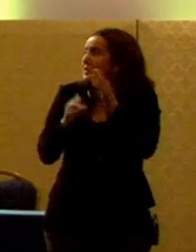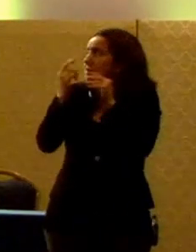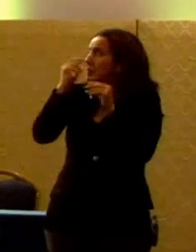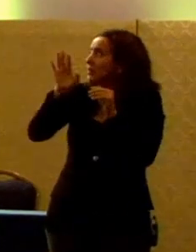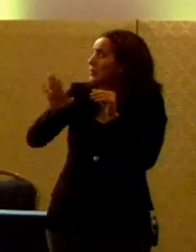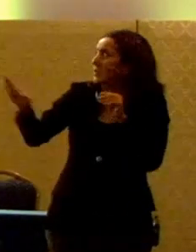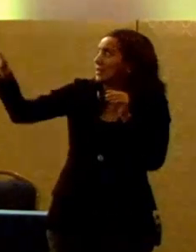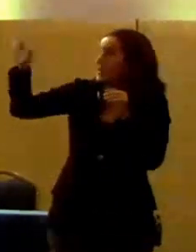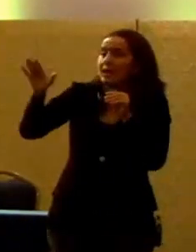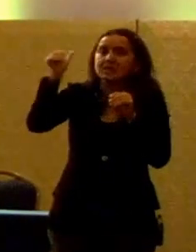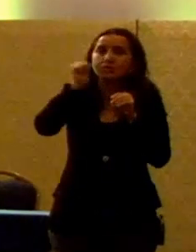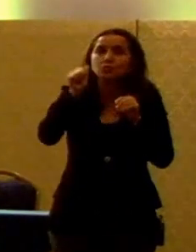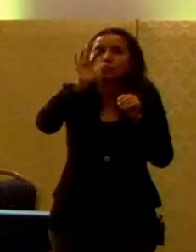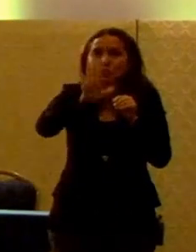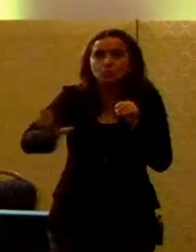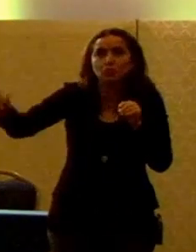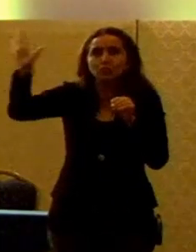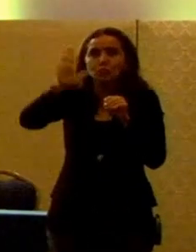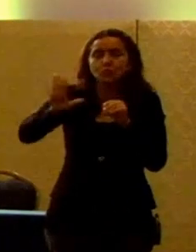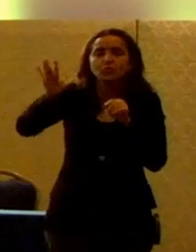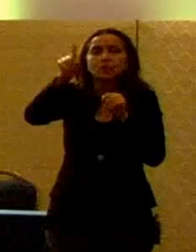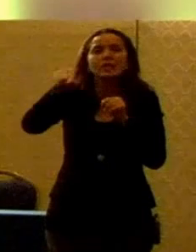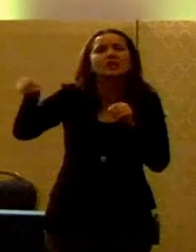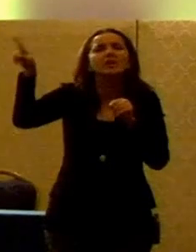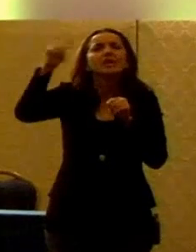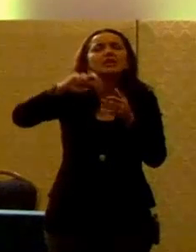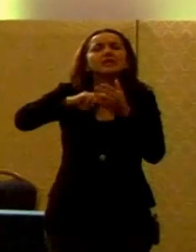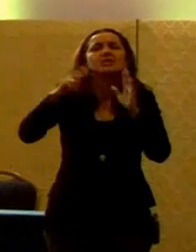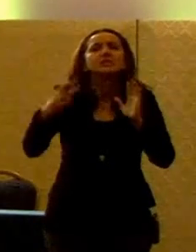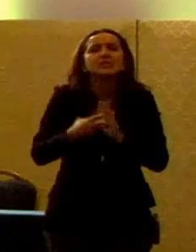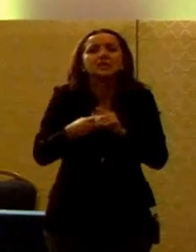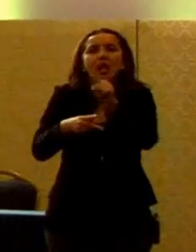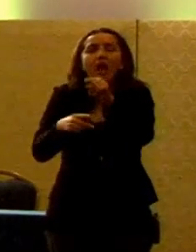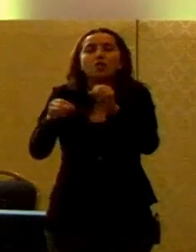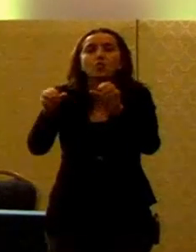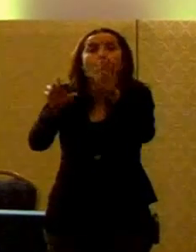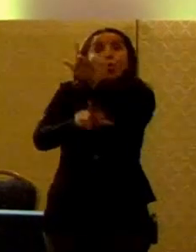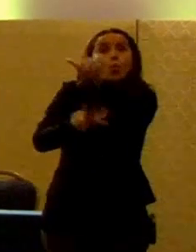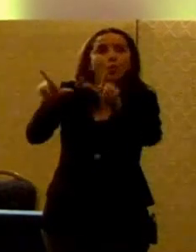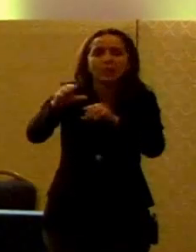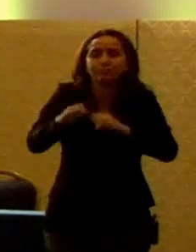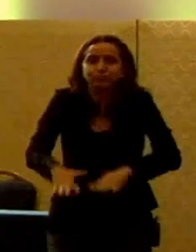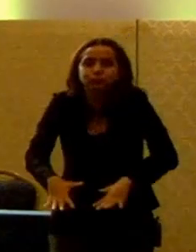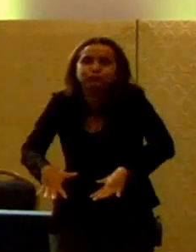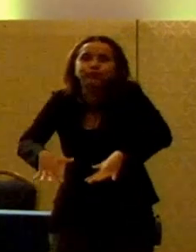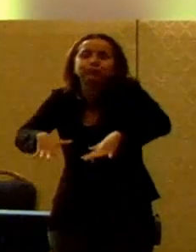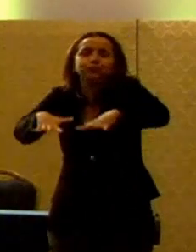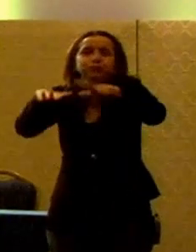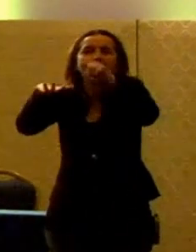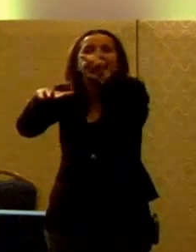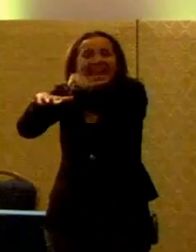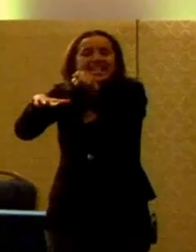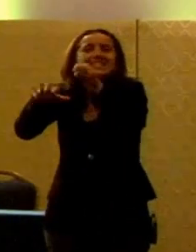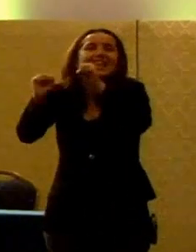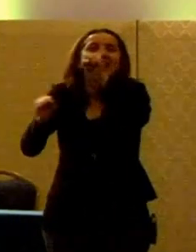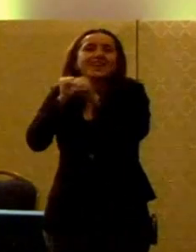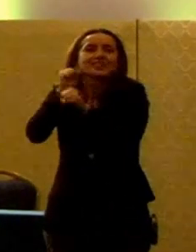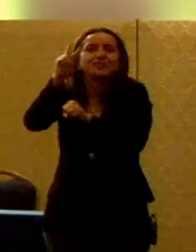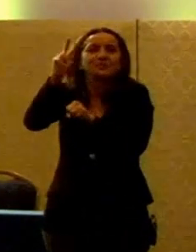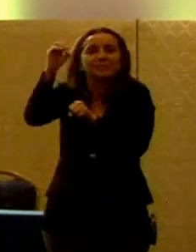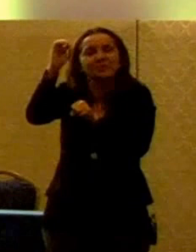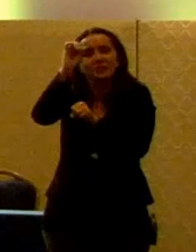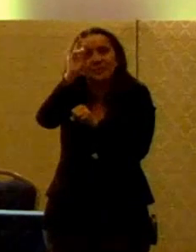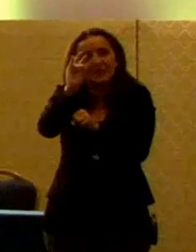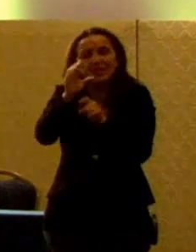que básicamente lo que abarca es la zona de impacto de la inundación en el 2007. Y en el 2010 se